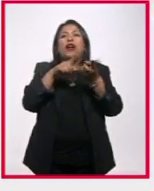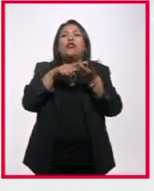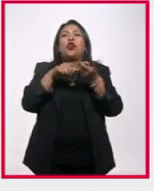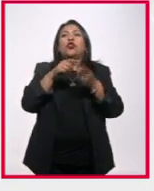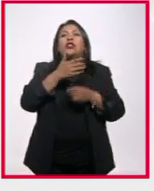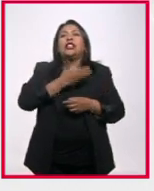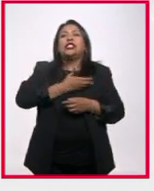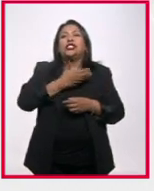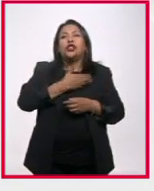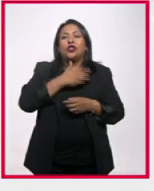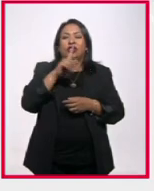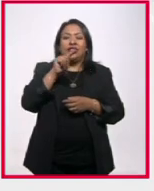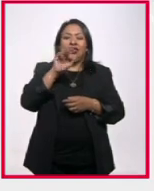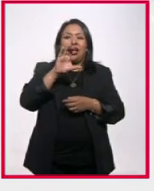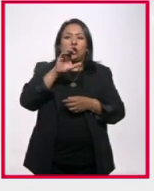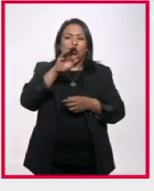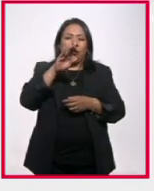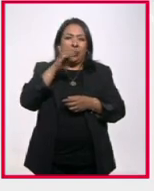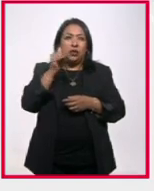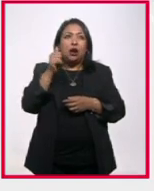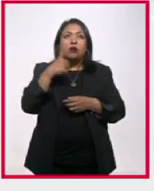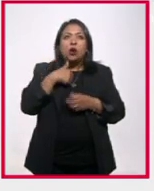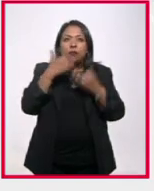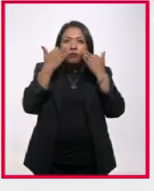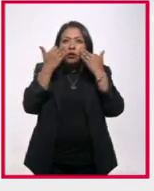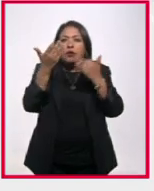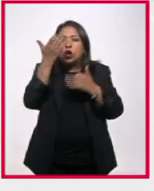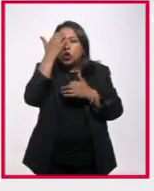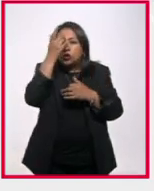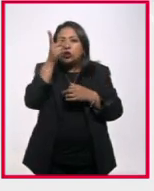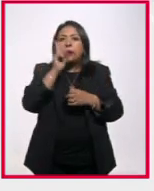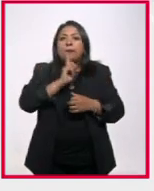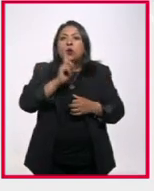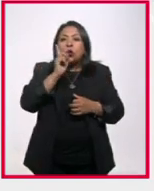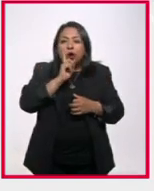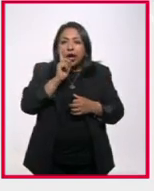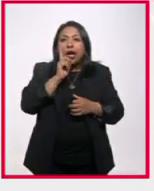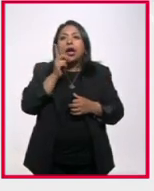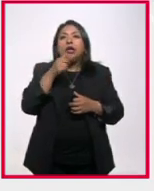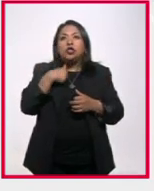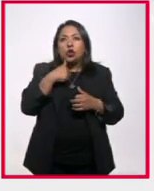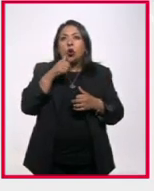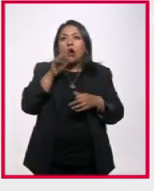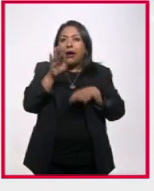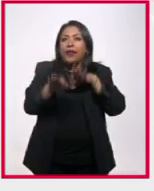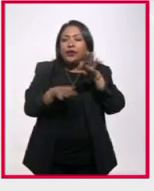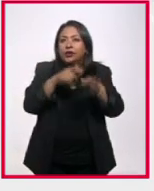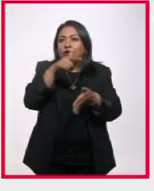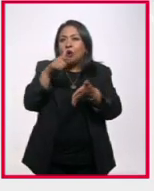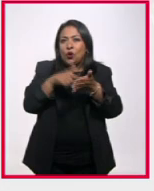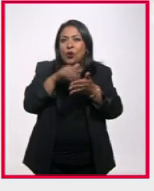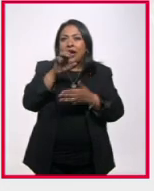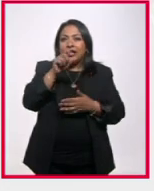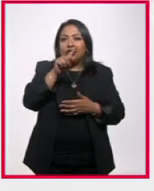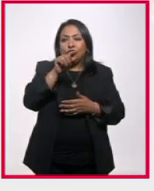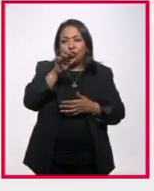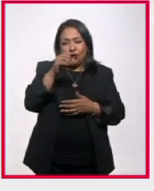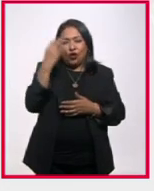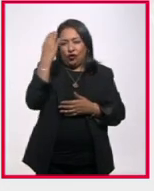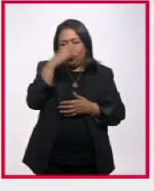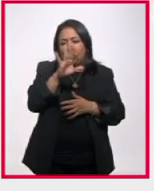Tacubaya, me tocó conocer a muchas mujeres que atendían estos estudios y que